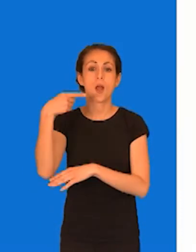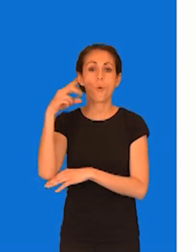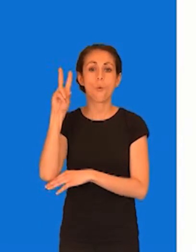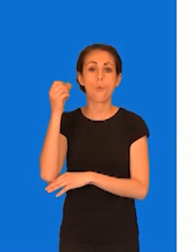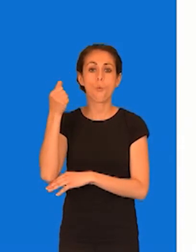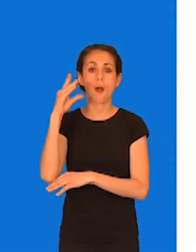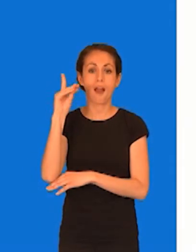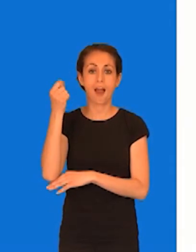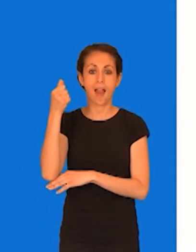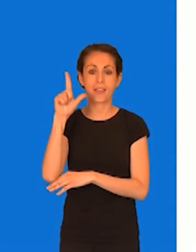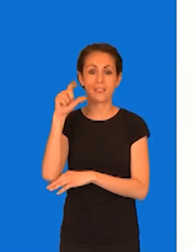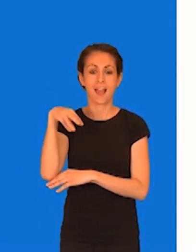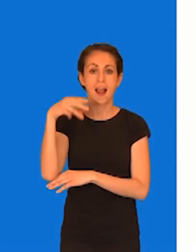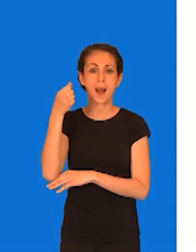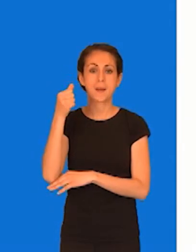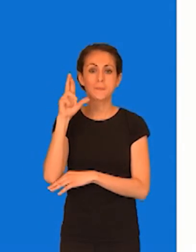Playa de Guadalmar.